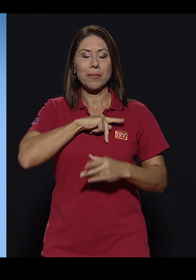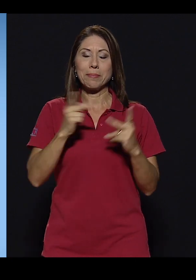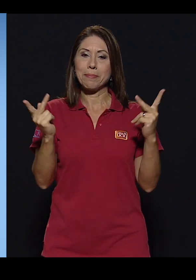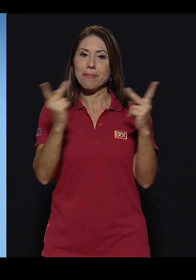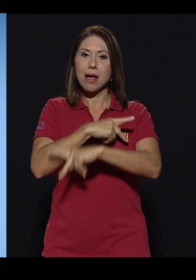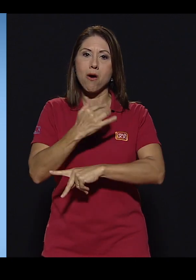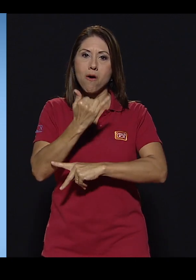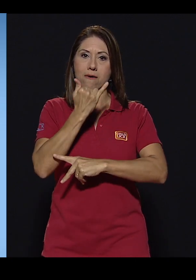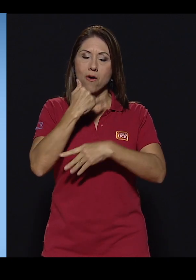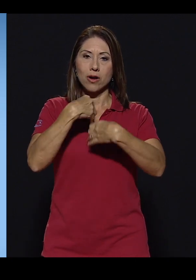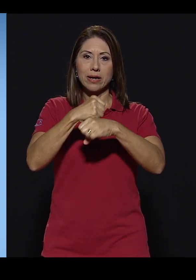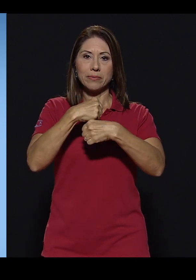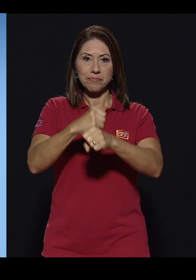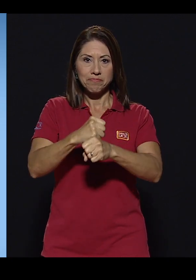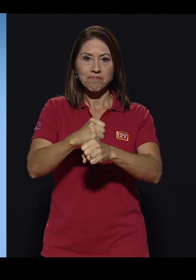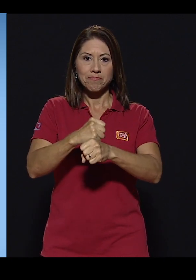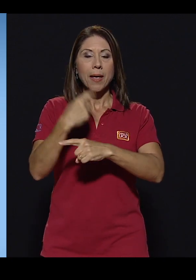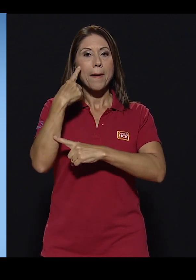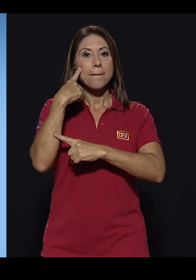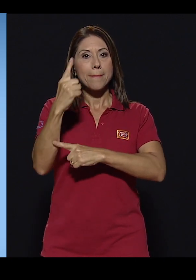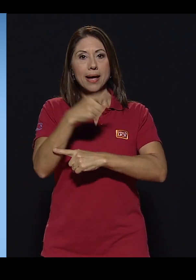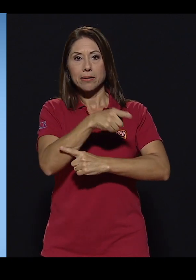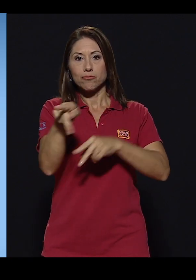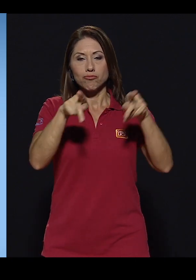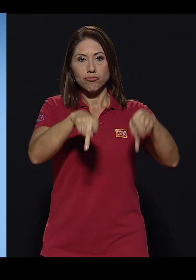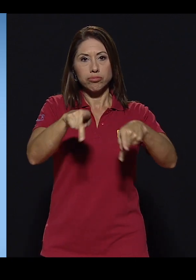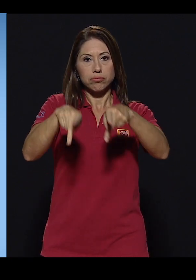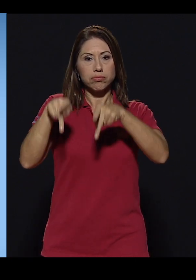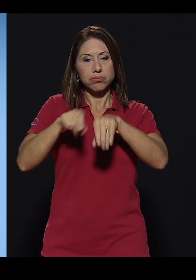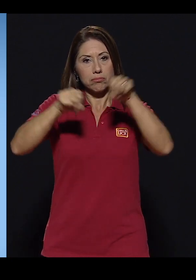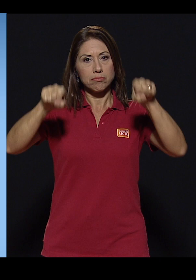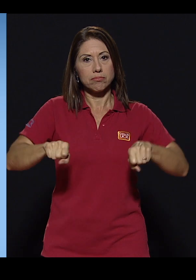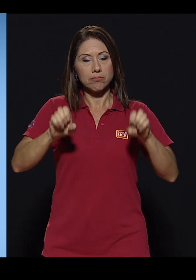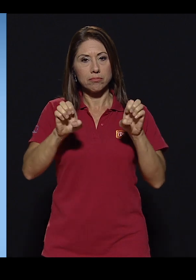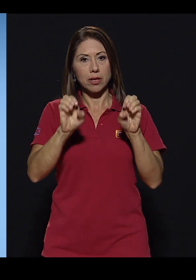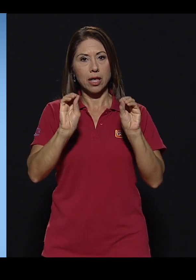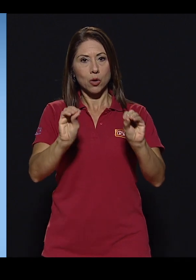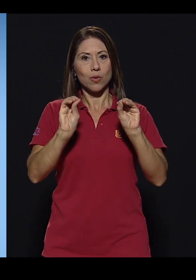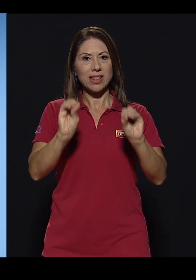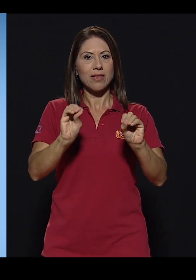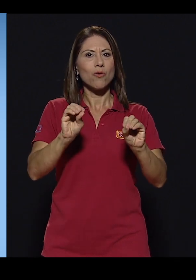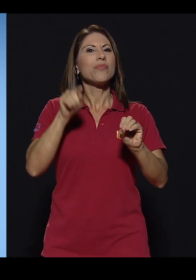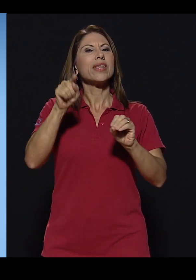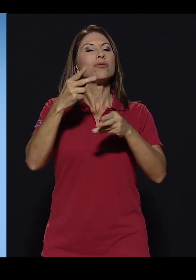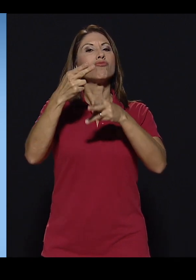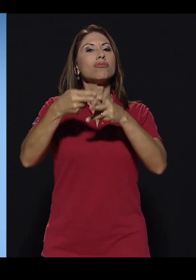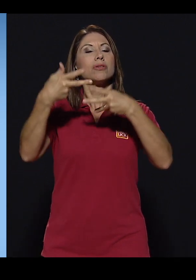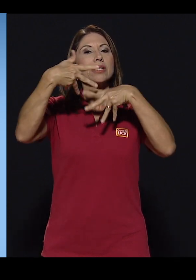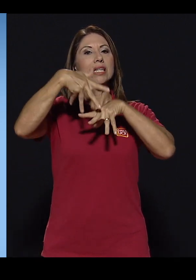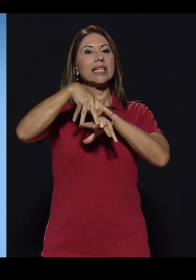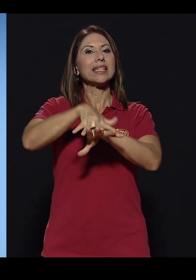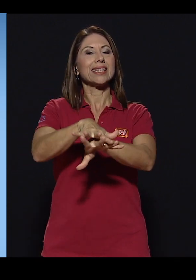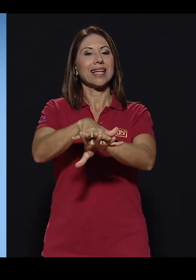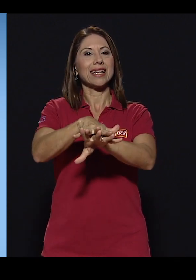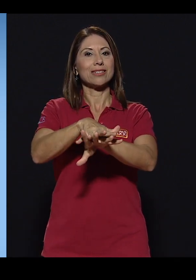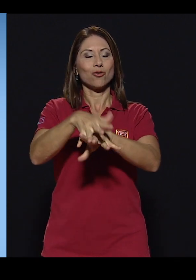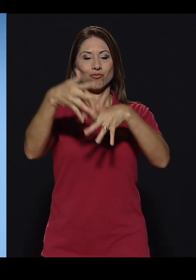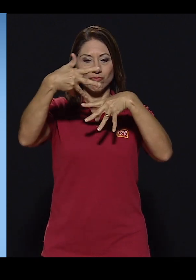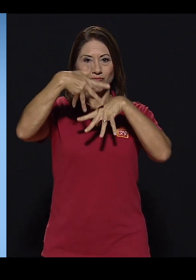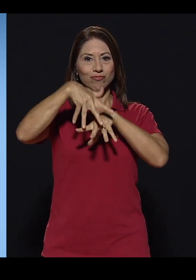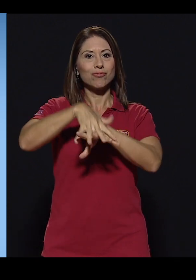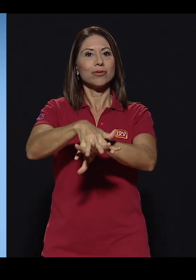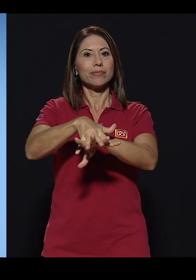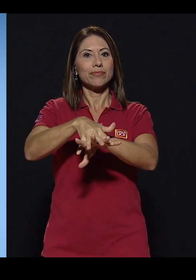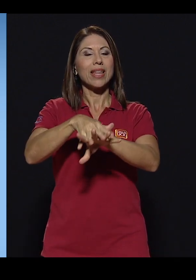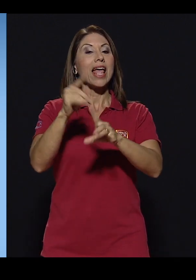peor de los errores que se ha cometido para con esta población en el sistema educativo que fue la integración sea el